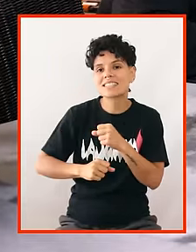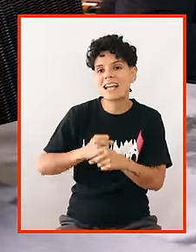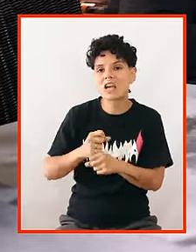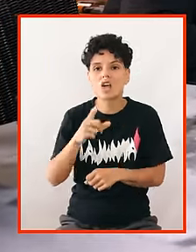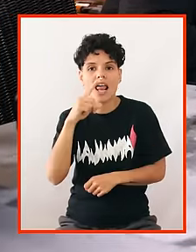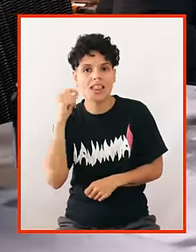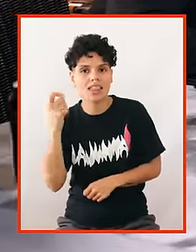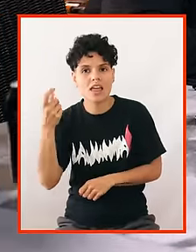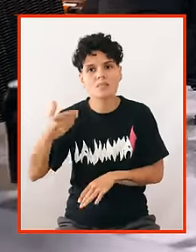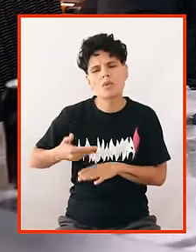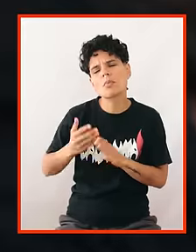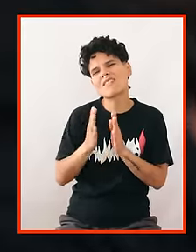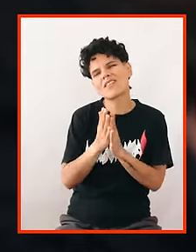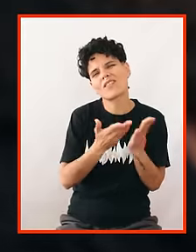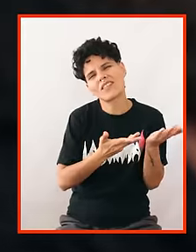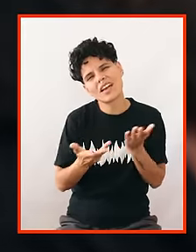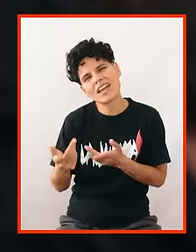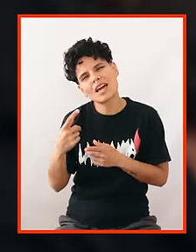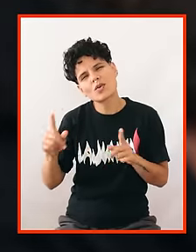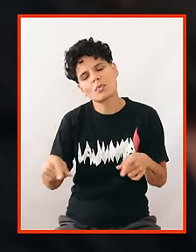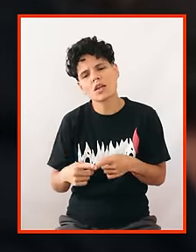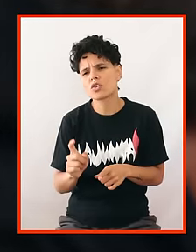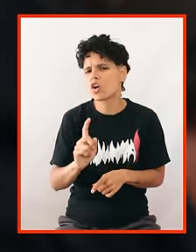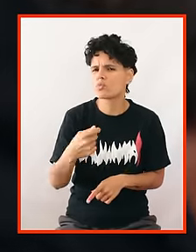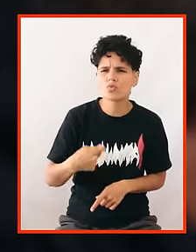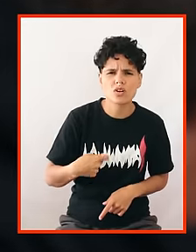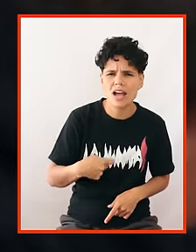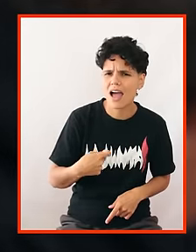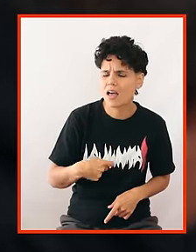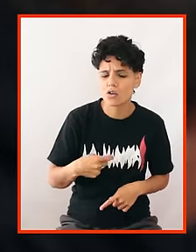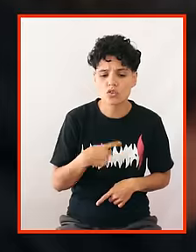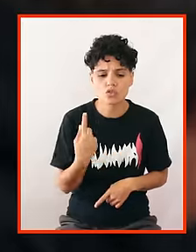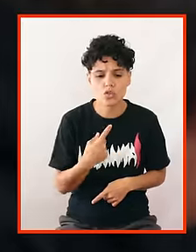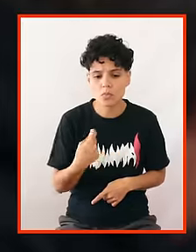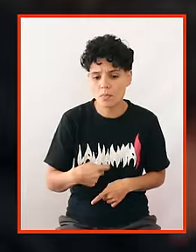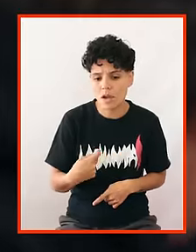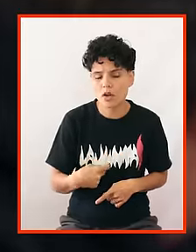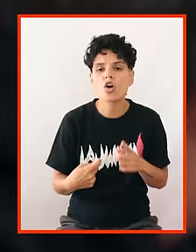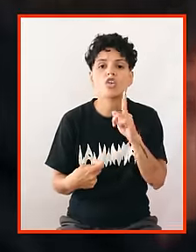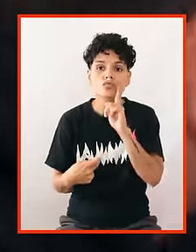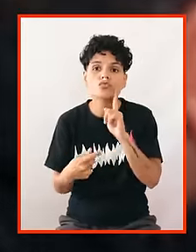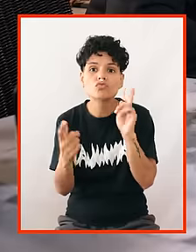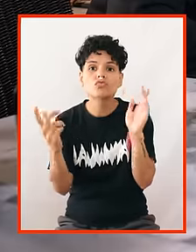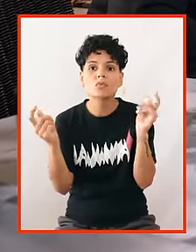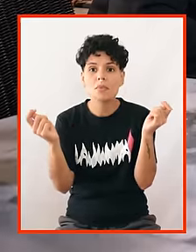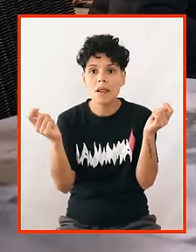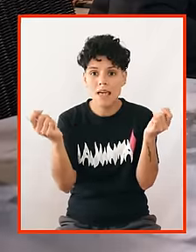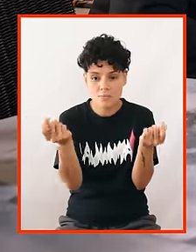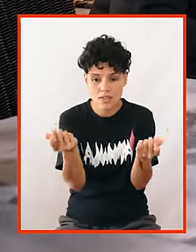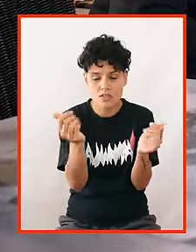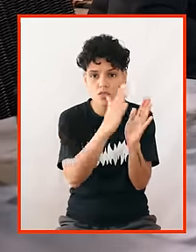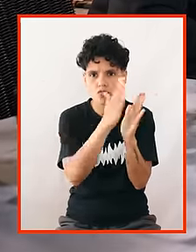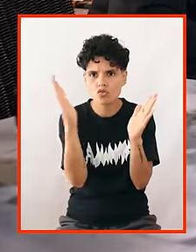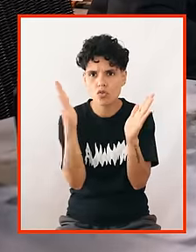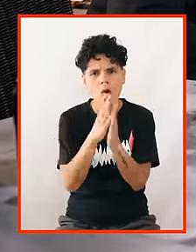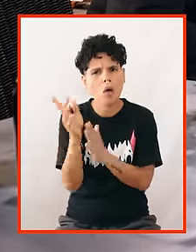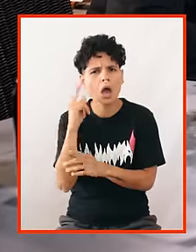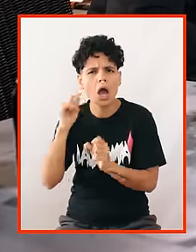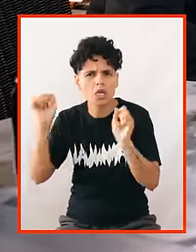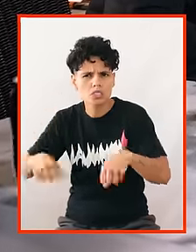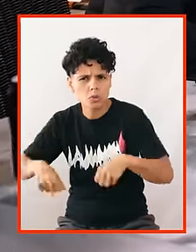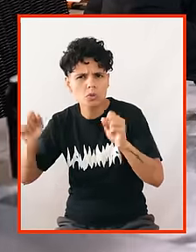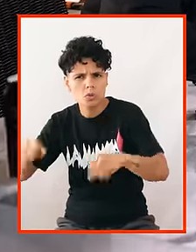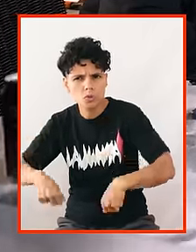años. Y llamó la tía. Oye, que toquen un cumpleaños. Le dije, no, porque es muy caro. Nosotros teníamos rangos también de precio. Y ellos están dispuestos como a